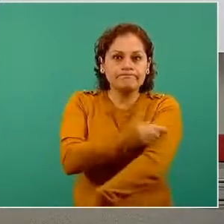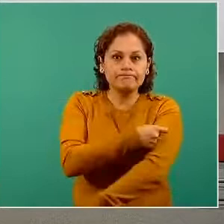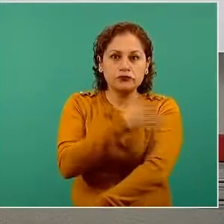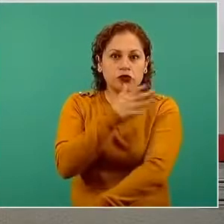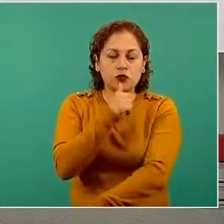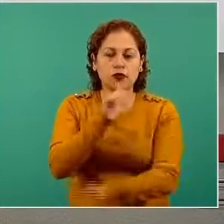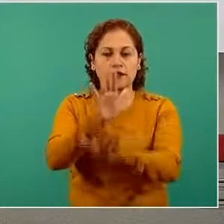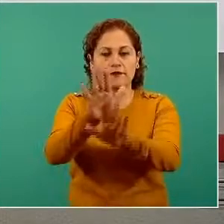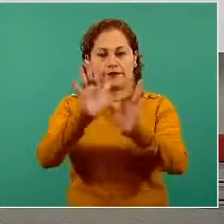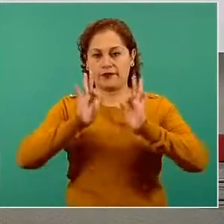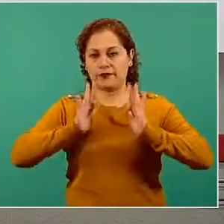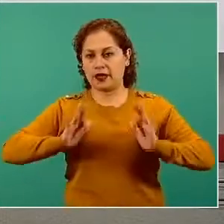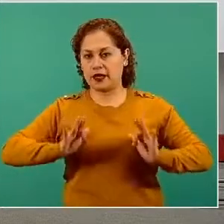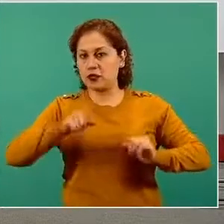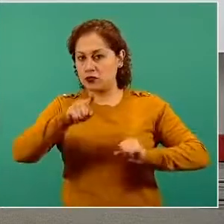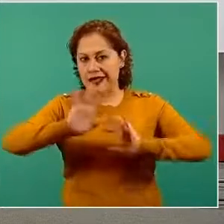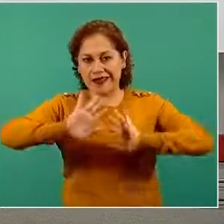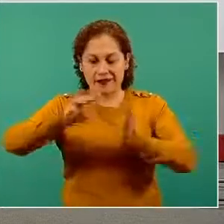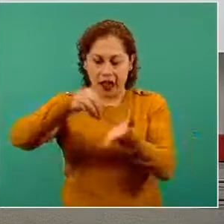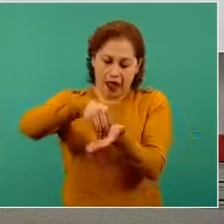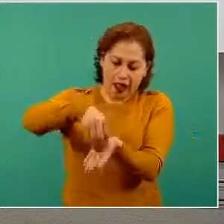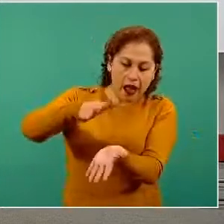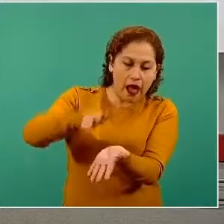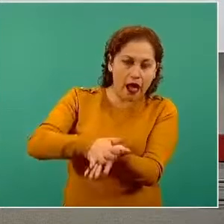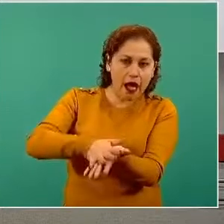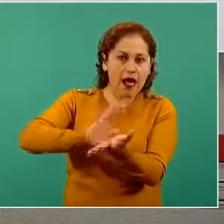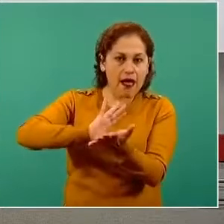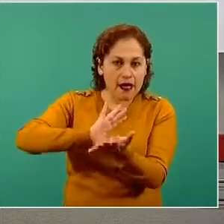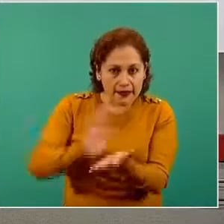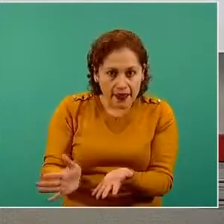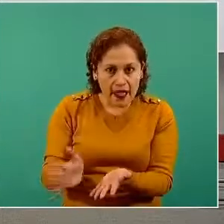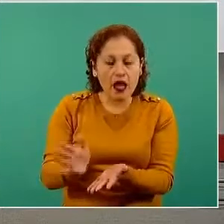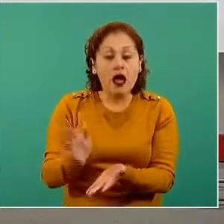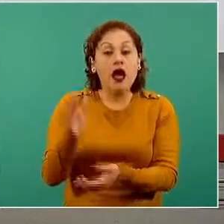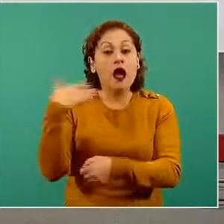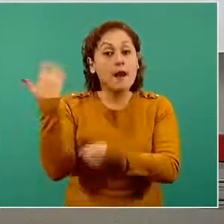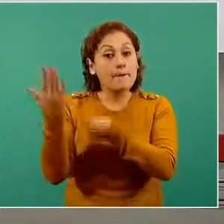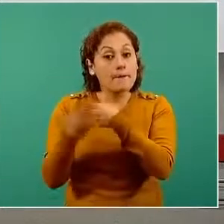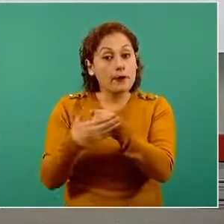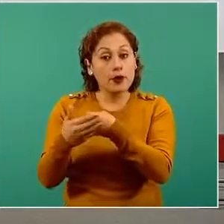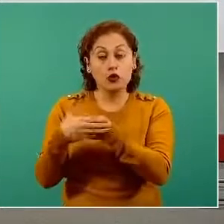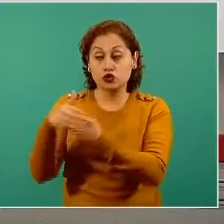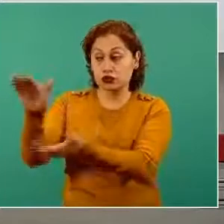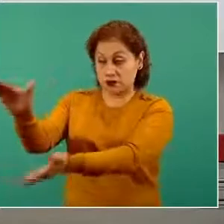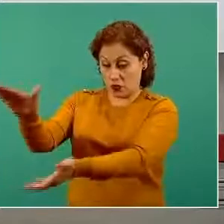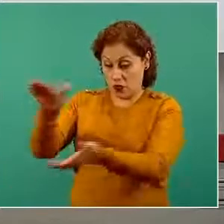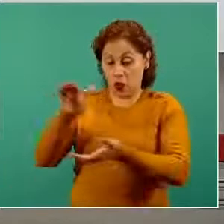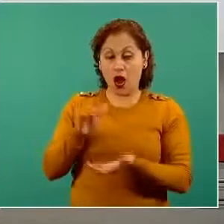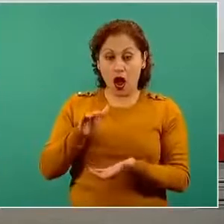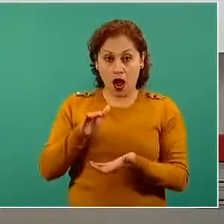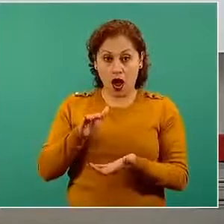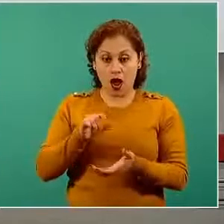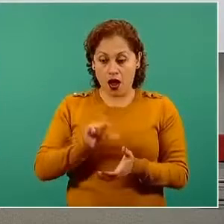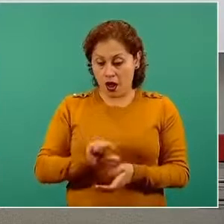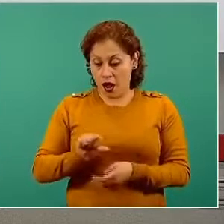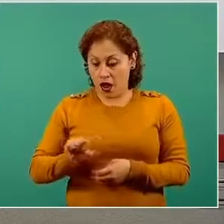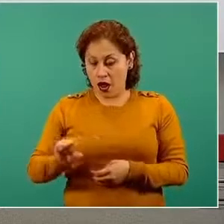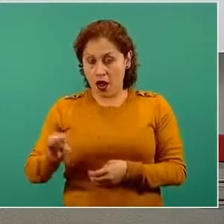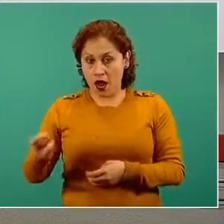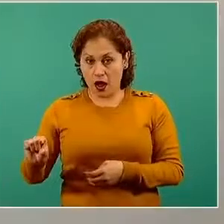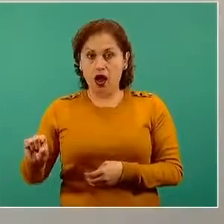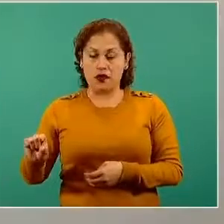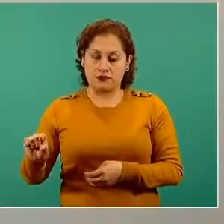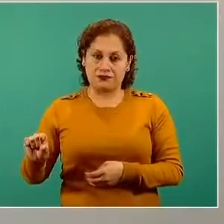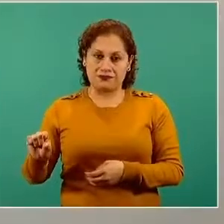están consideradas y entonces ni bien lleguen siguientes embarques de vacunación, pues obviamente dado que su municipio o